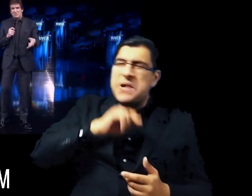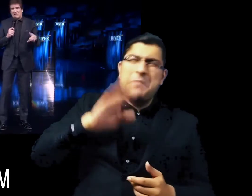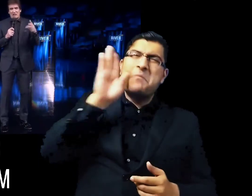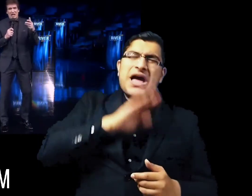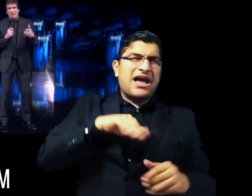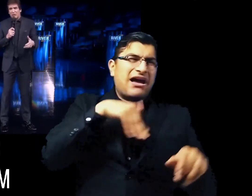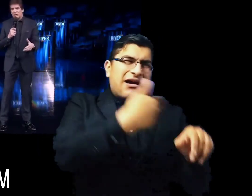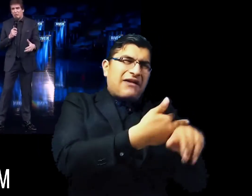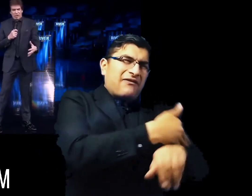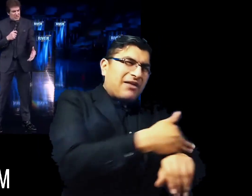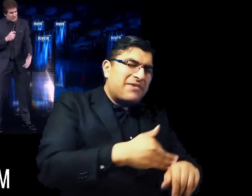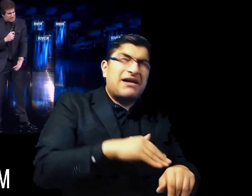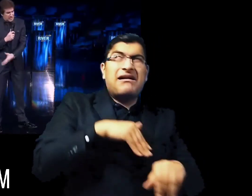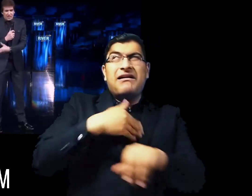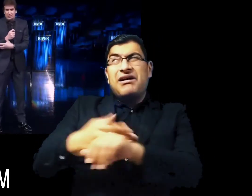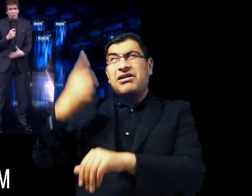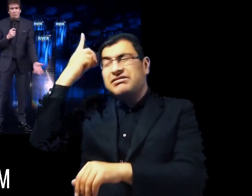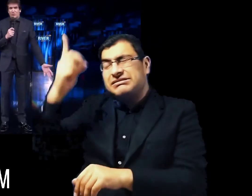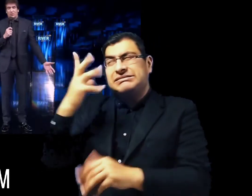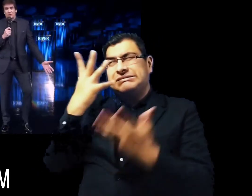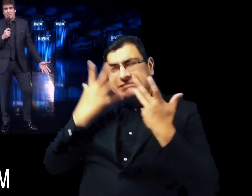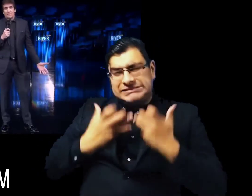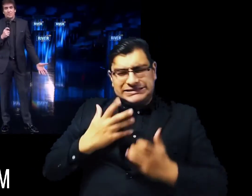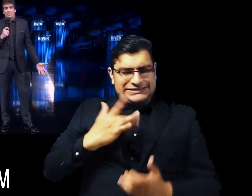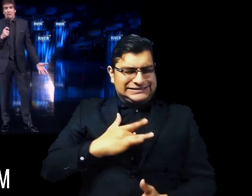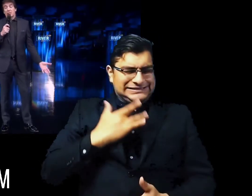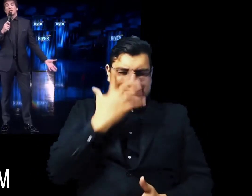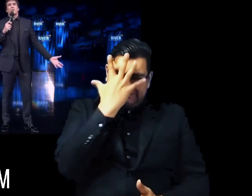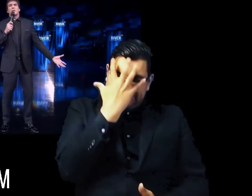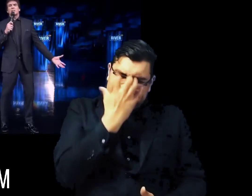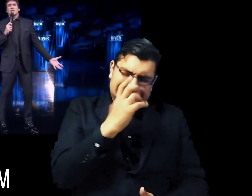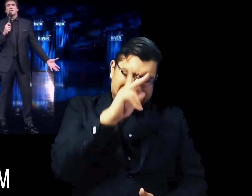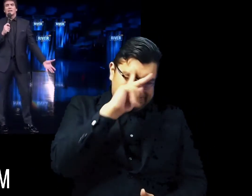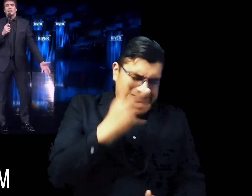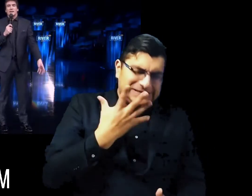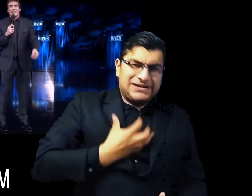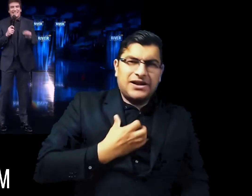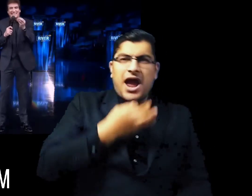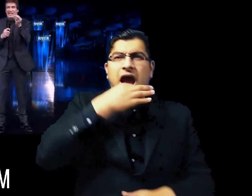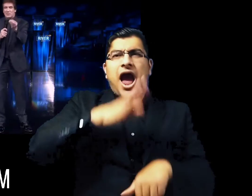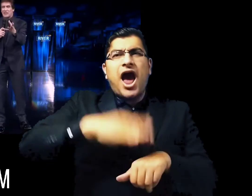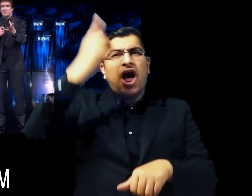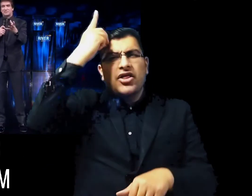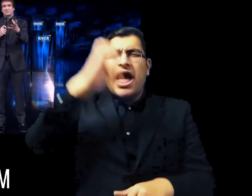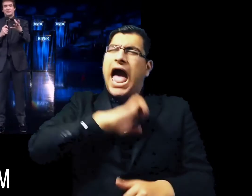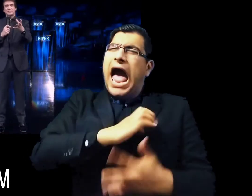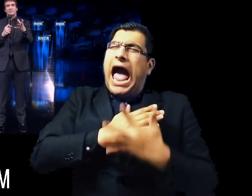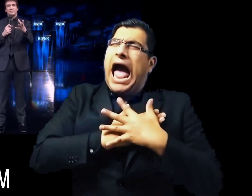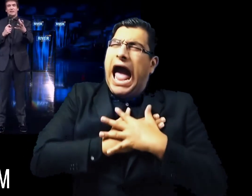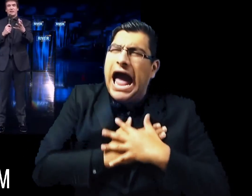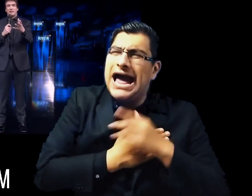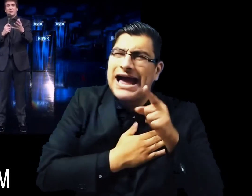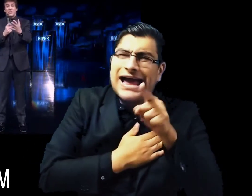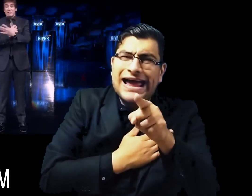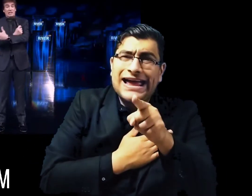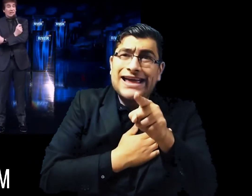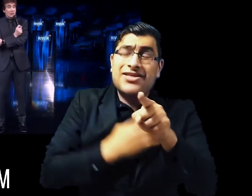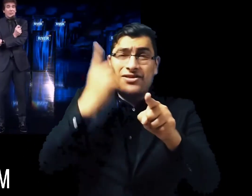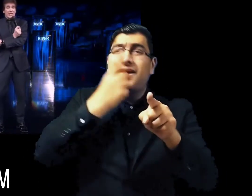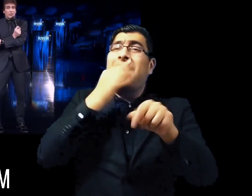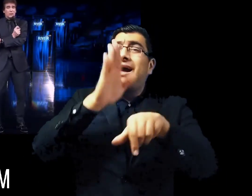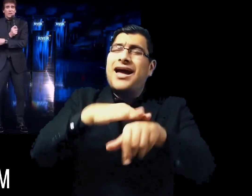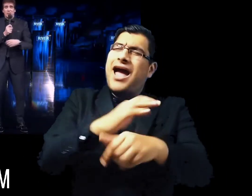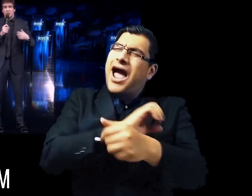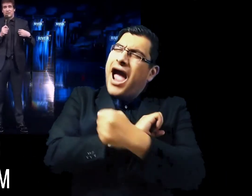su familia, a Dios y se sienten lo peor. El Señor me dice que te diga que te ama, me dice que te